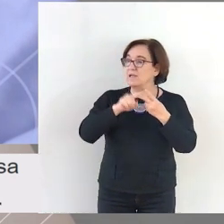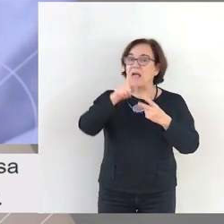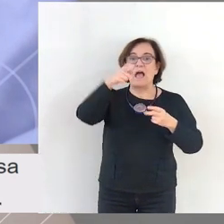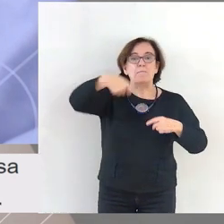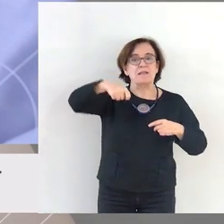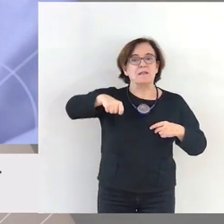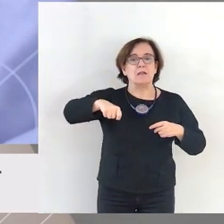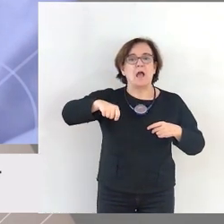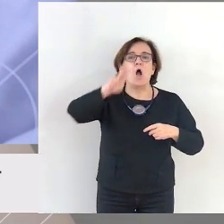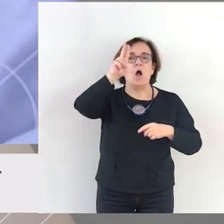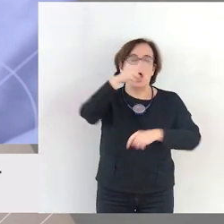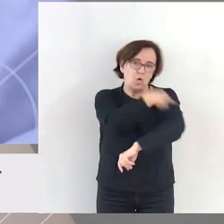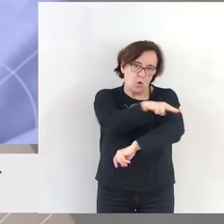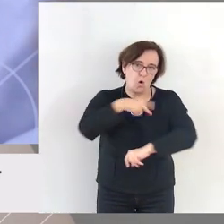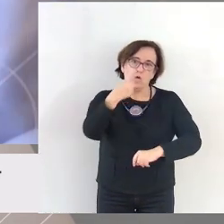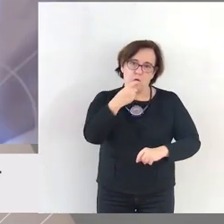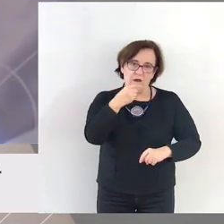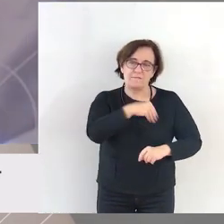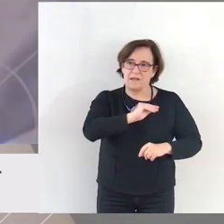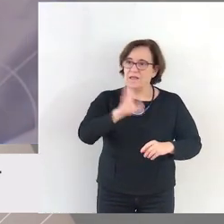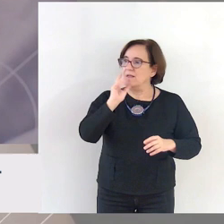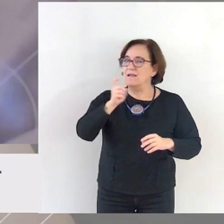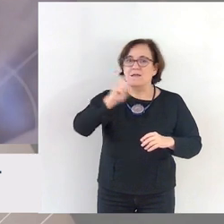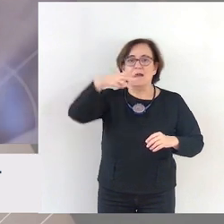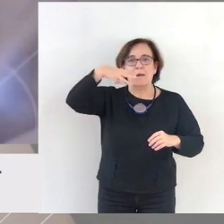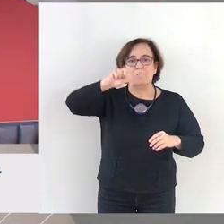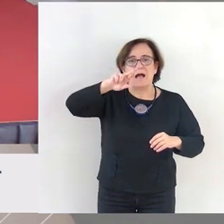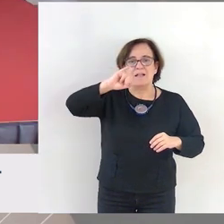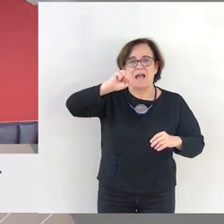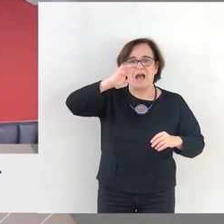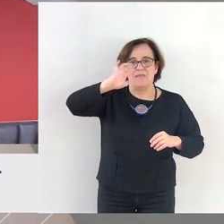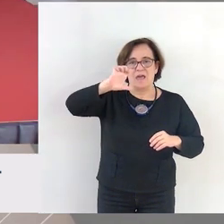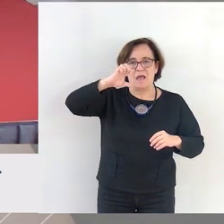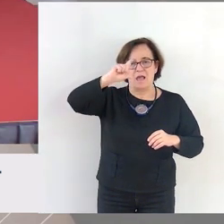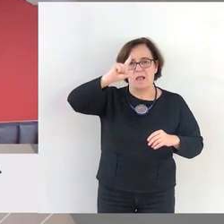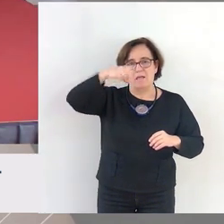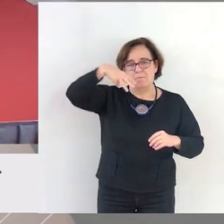presidenta de Cruz Roja Española y de su fundación eh María del mar pajeo muy